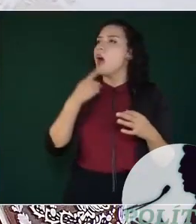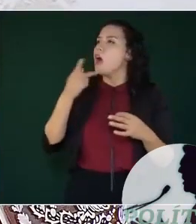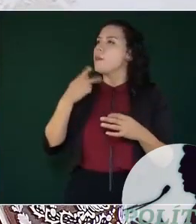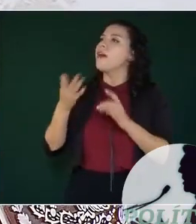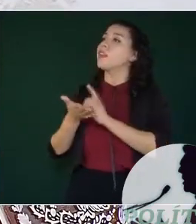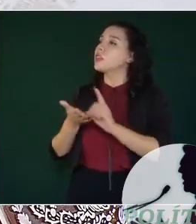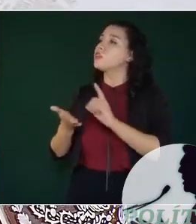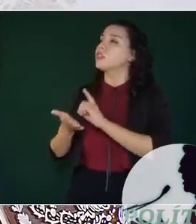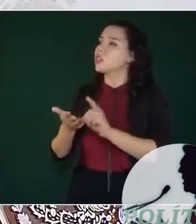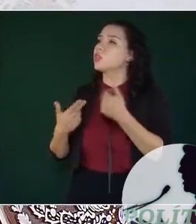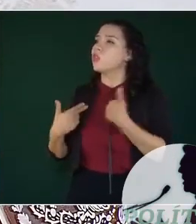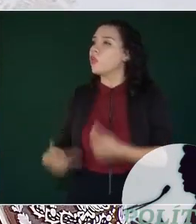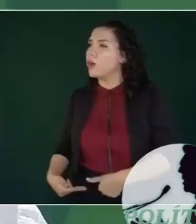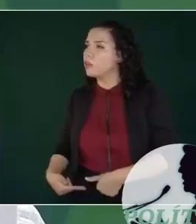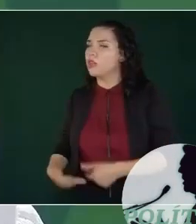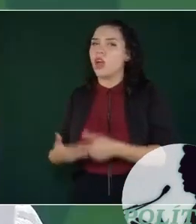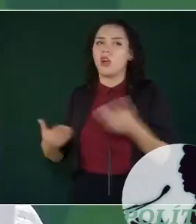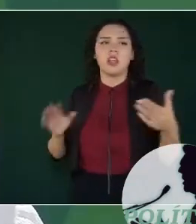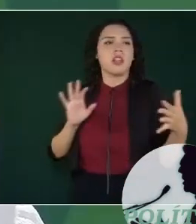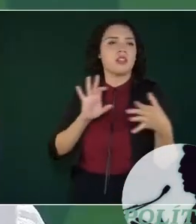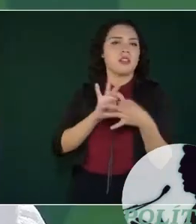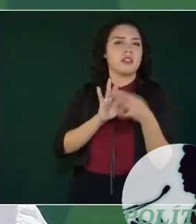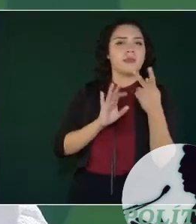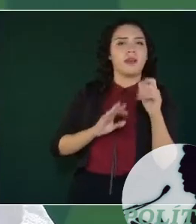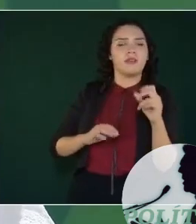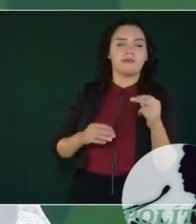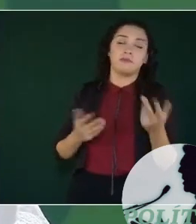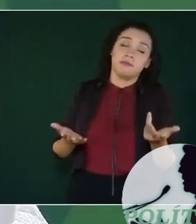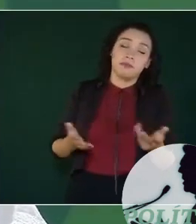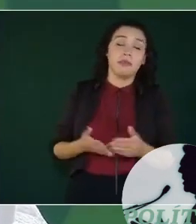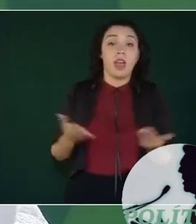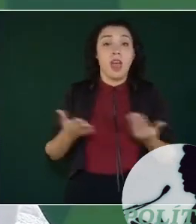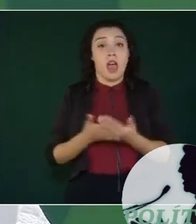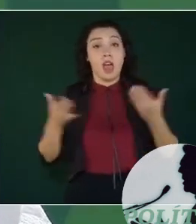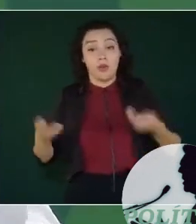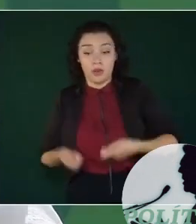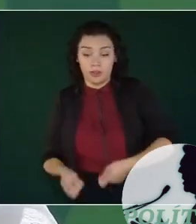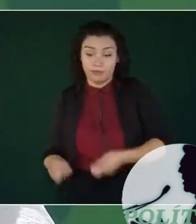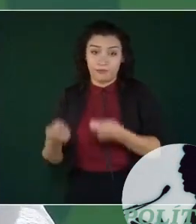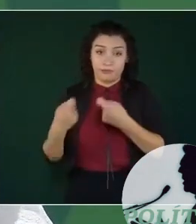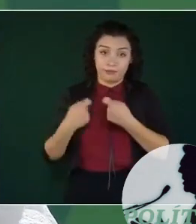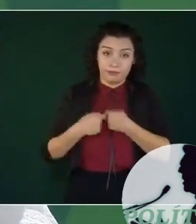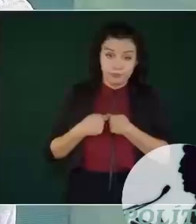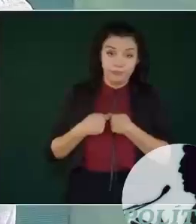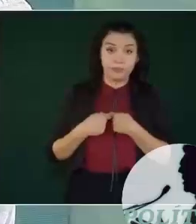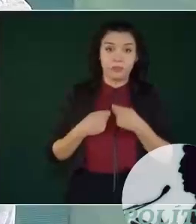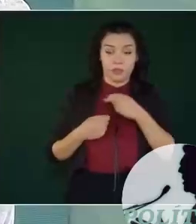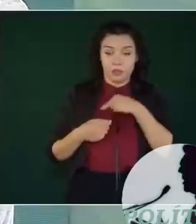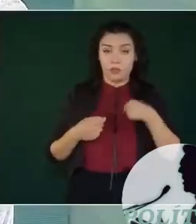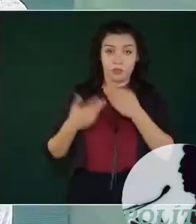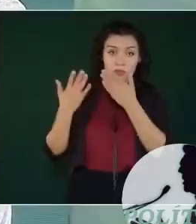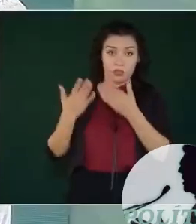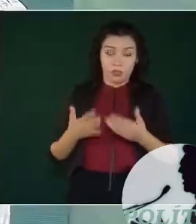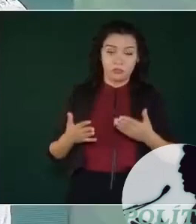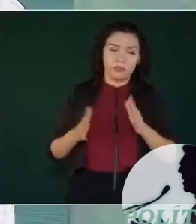ahora que llegamos nosotros, que siempre, no de